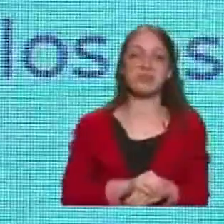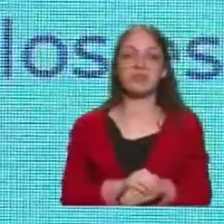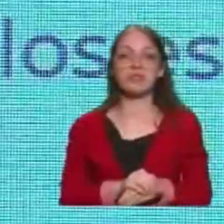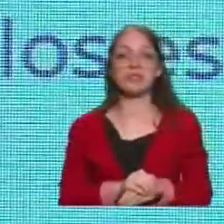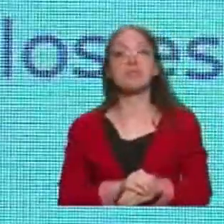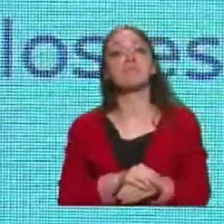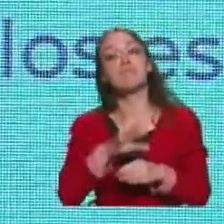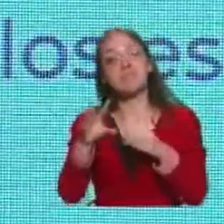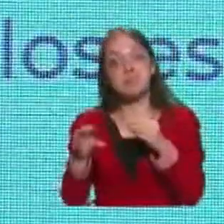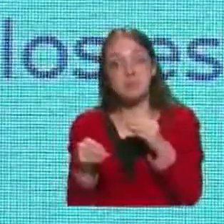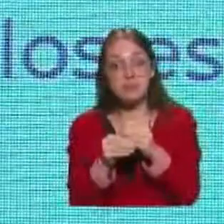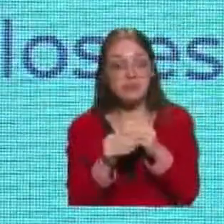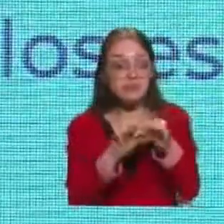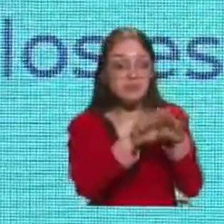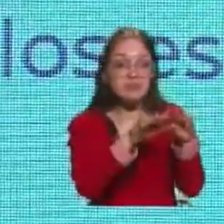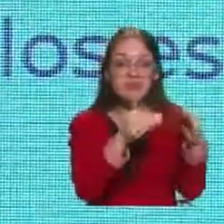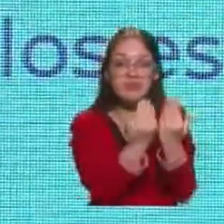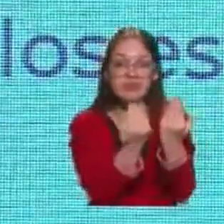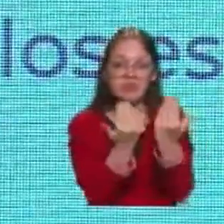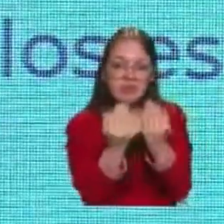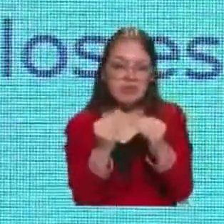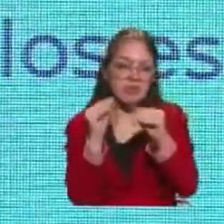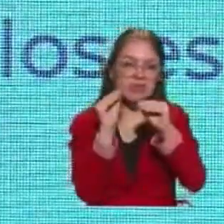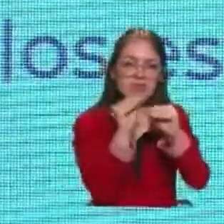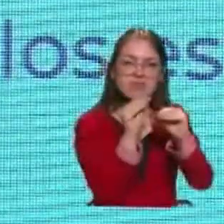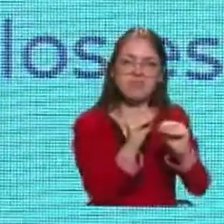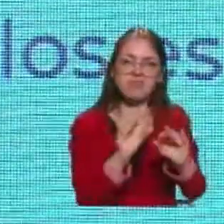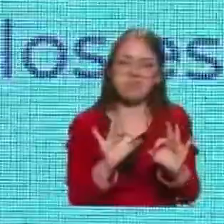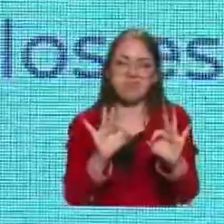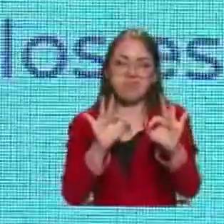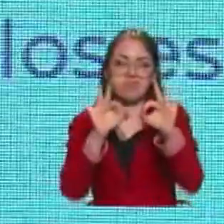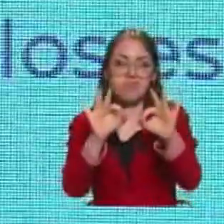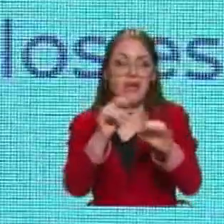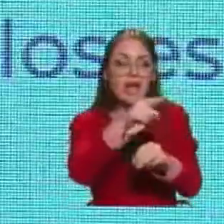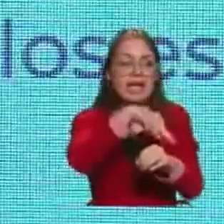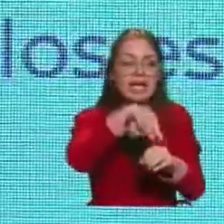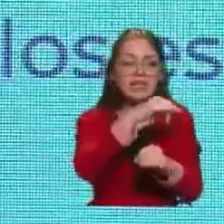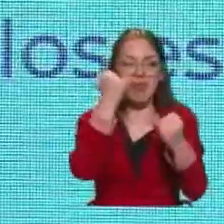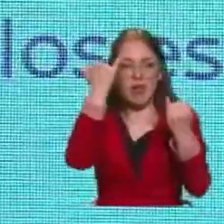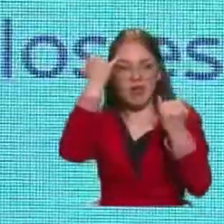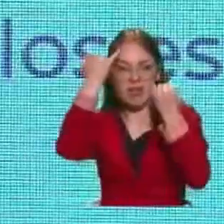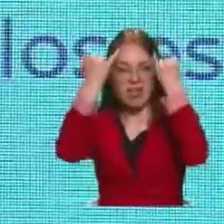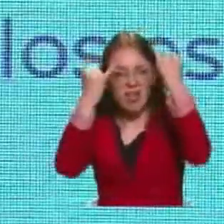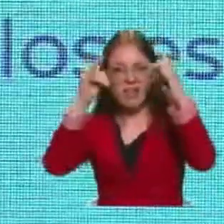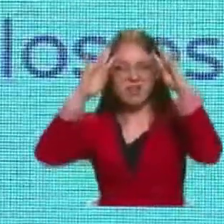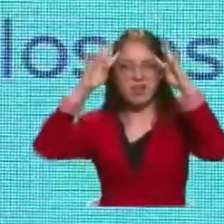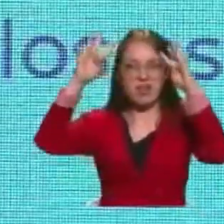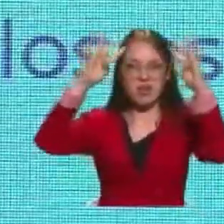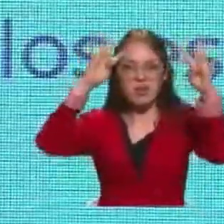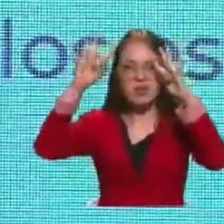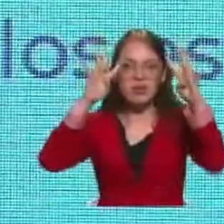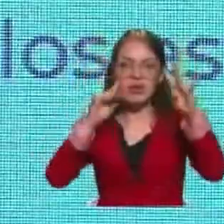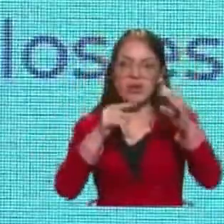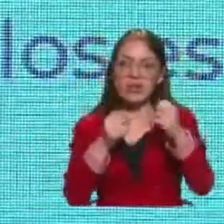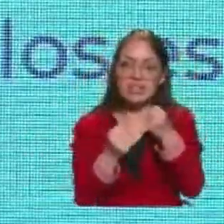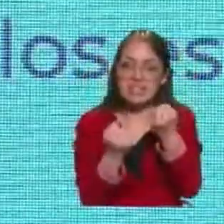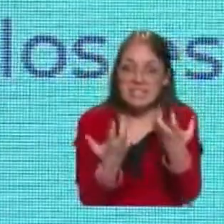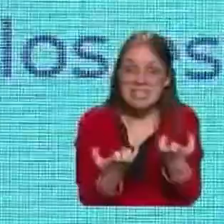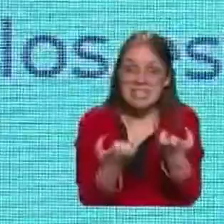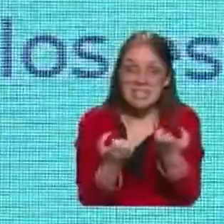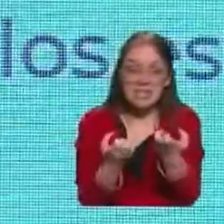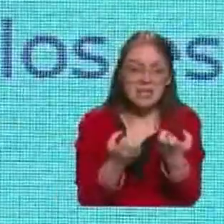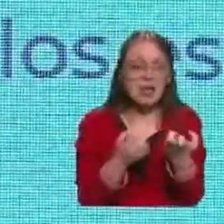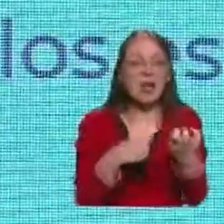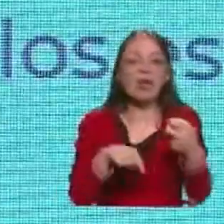los colegios necesitan respaldo para las ideas de creatividad de innovación y desarrollo de los jóvenes hace poco